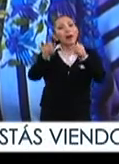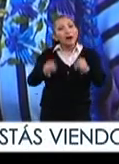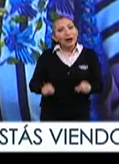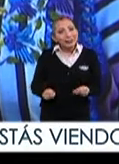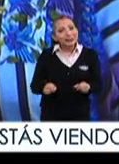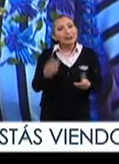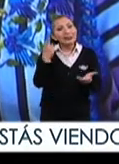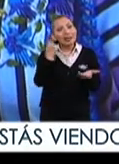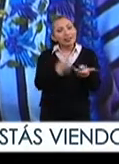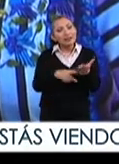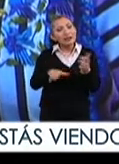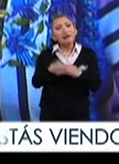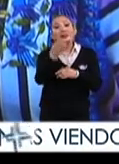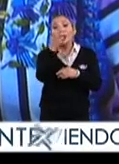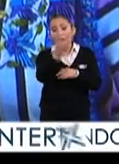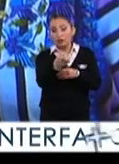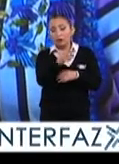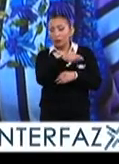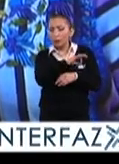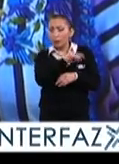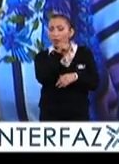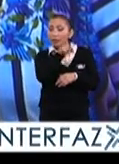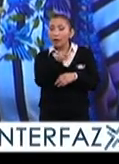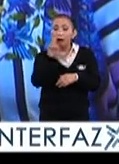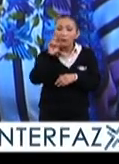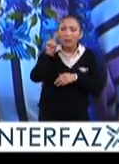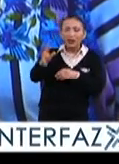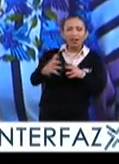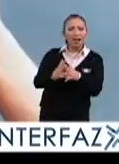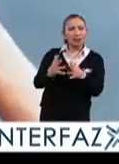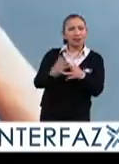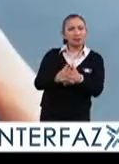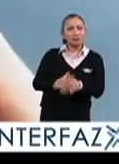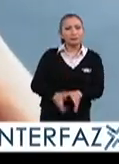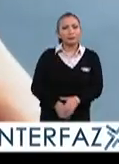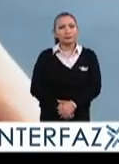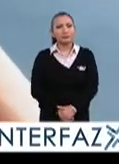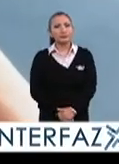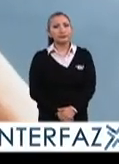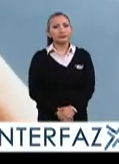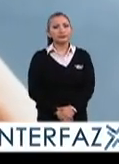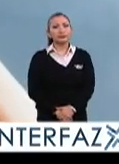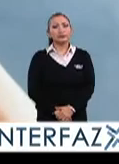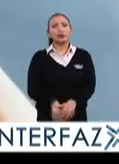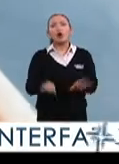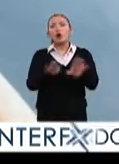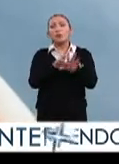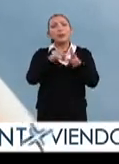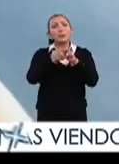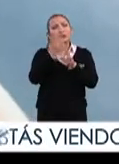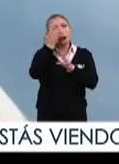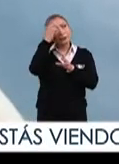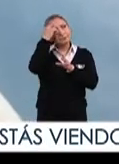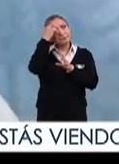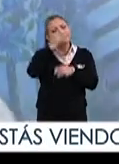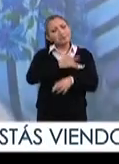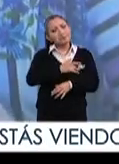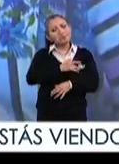y esto es una alternativa frente a las guerras. ¿Cómo nace la conciencia?